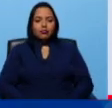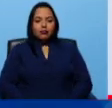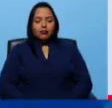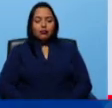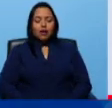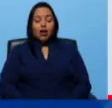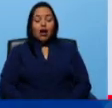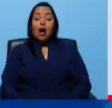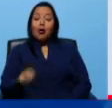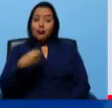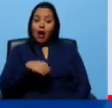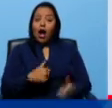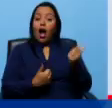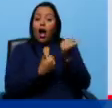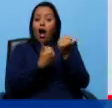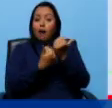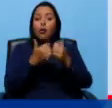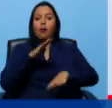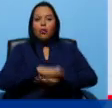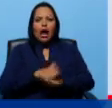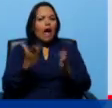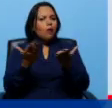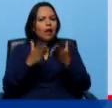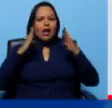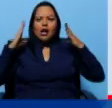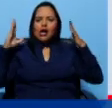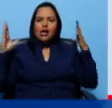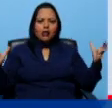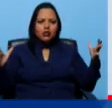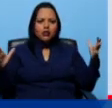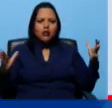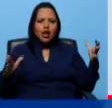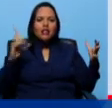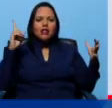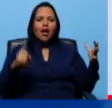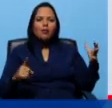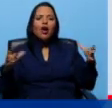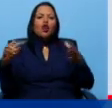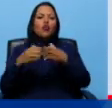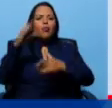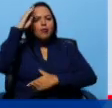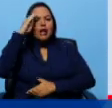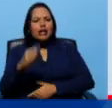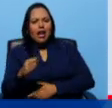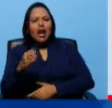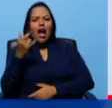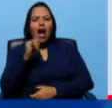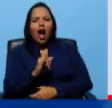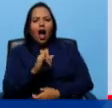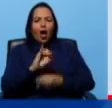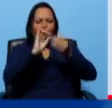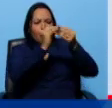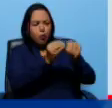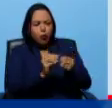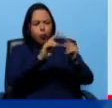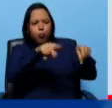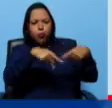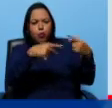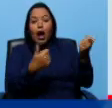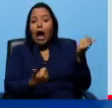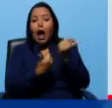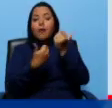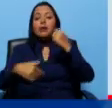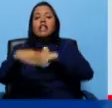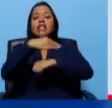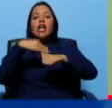porque eran unidades muy grandes, las bricomiles, las apoyó el Ministerio de Obras Públicas,